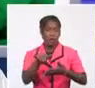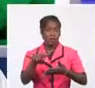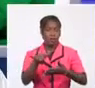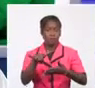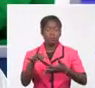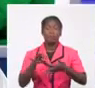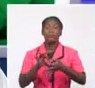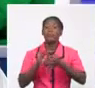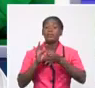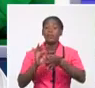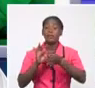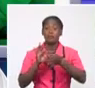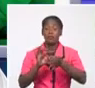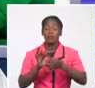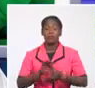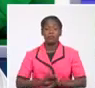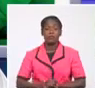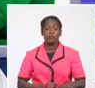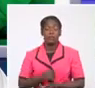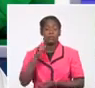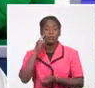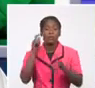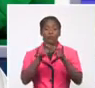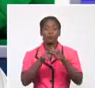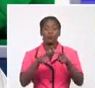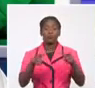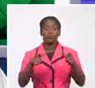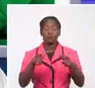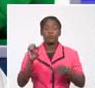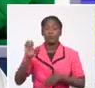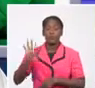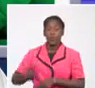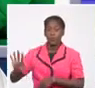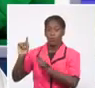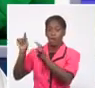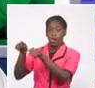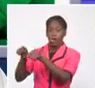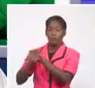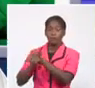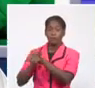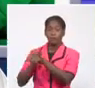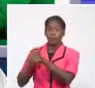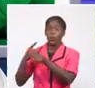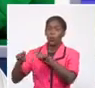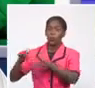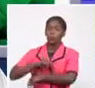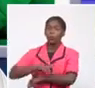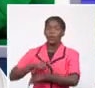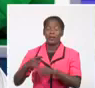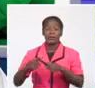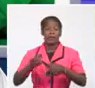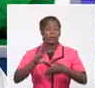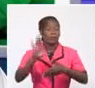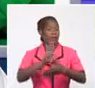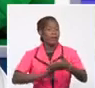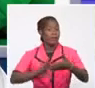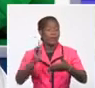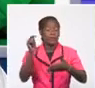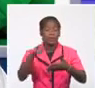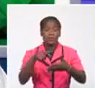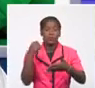que independientemente del incremento que ha tenido Europa y otros países, sin embargo la región de las Américas sigue